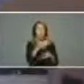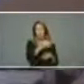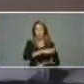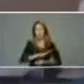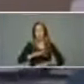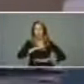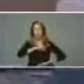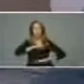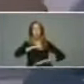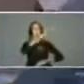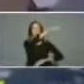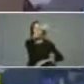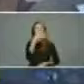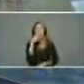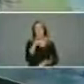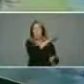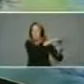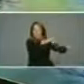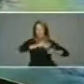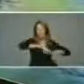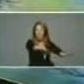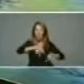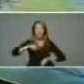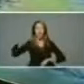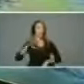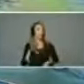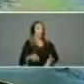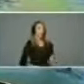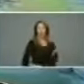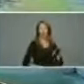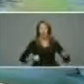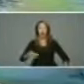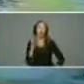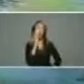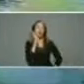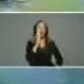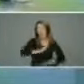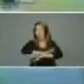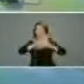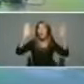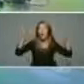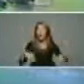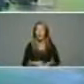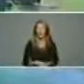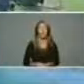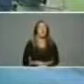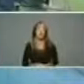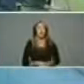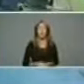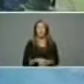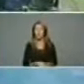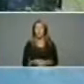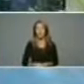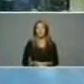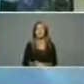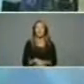mejor no hablar se adjudican por la cara nada más las